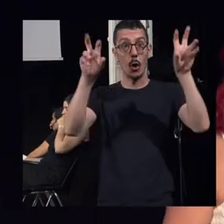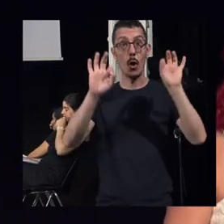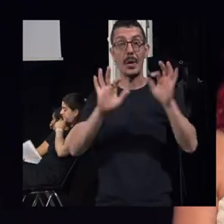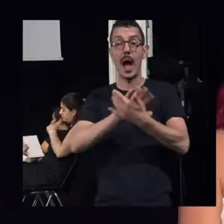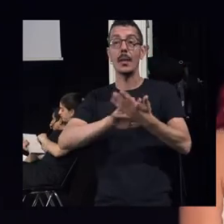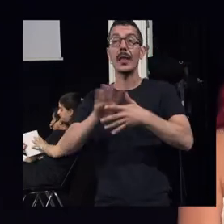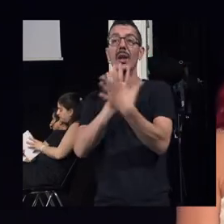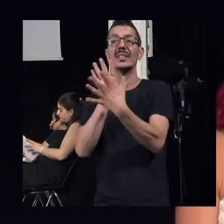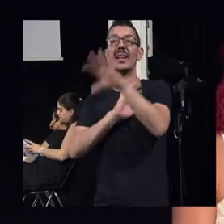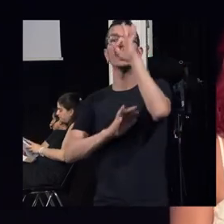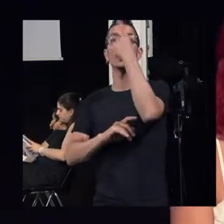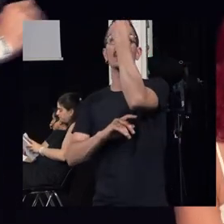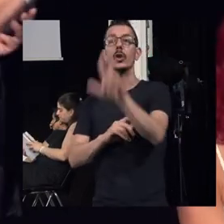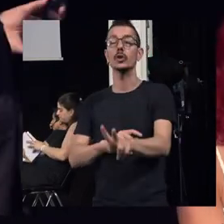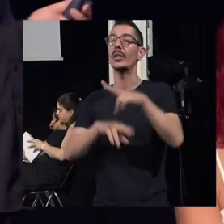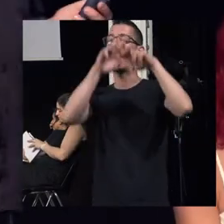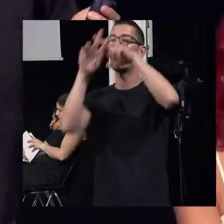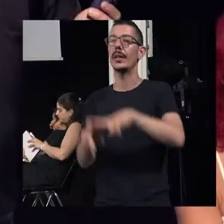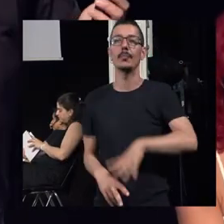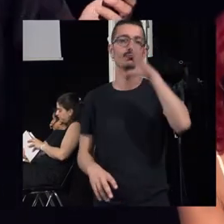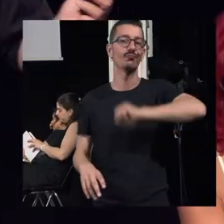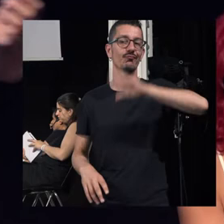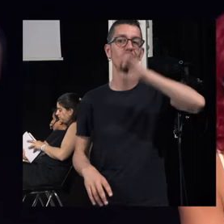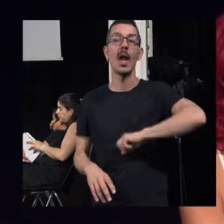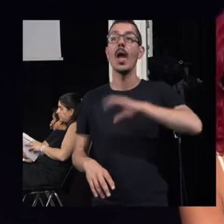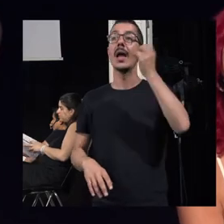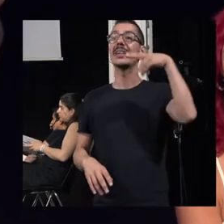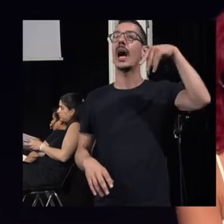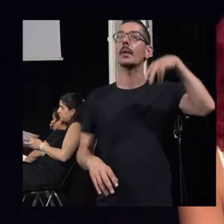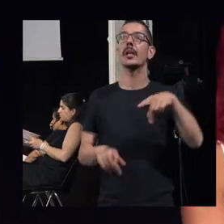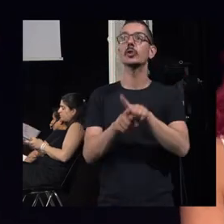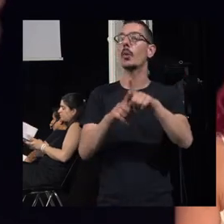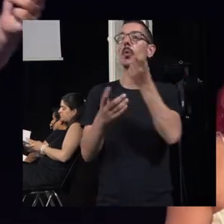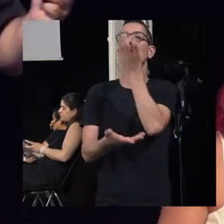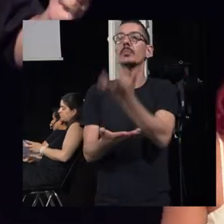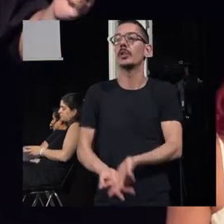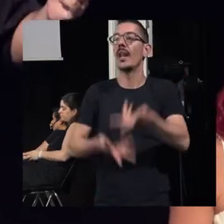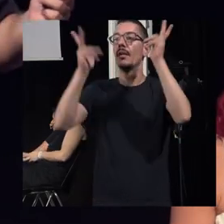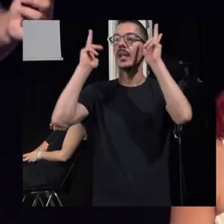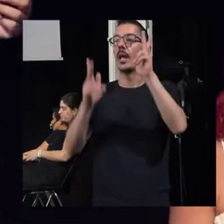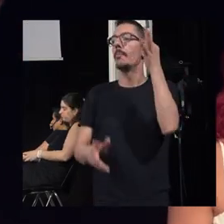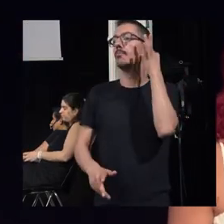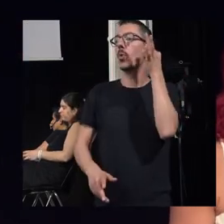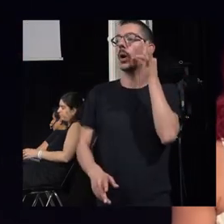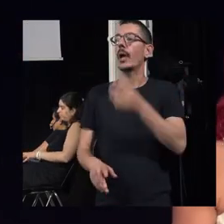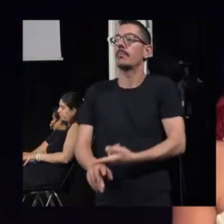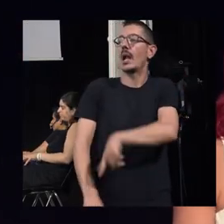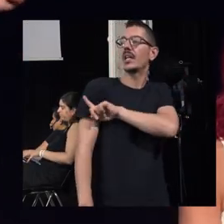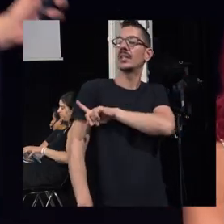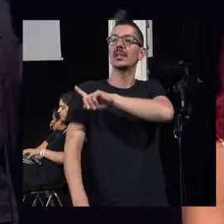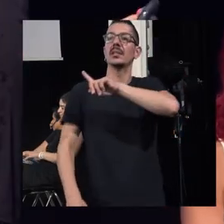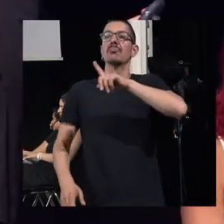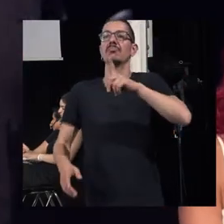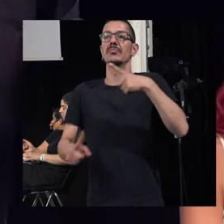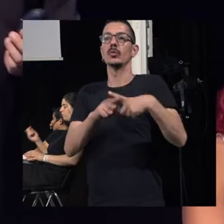La analizamos muy erróneamente, porque hoy en día Carmen es la expresión de la libertad, de la mujer atrevida, de la irreverente, de la